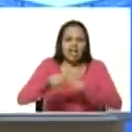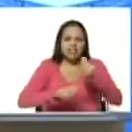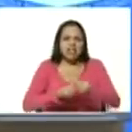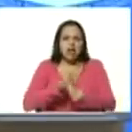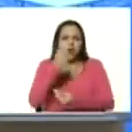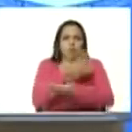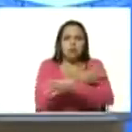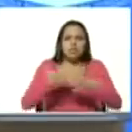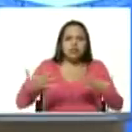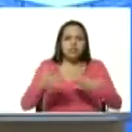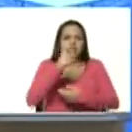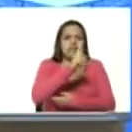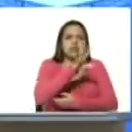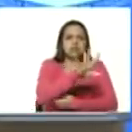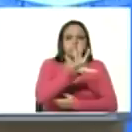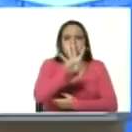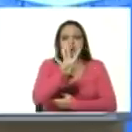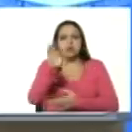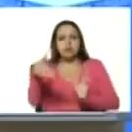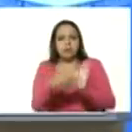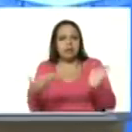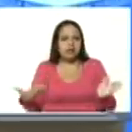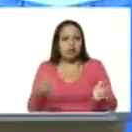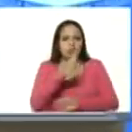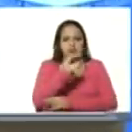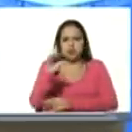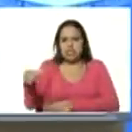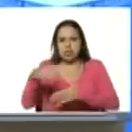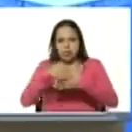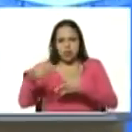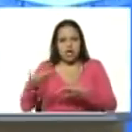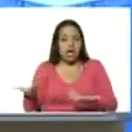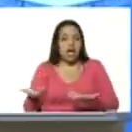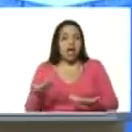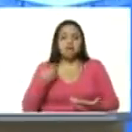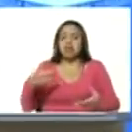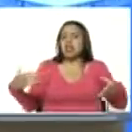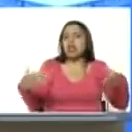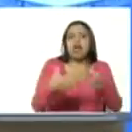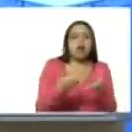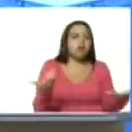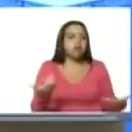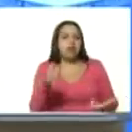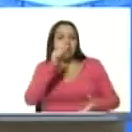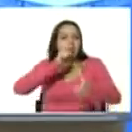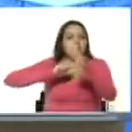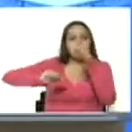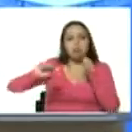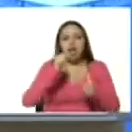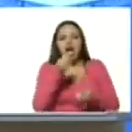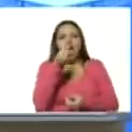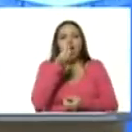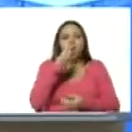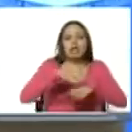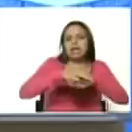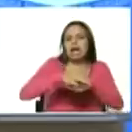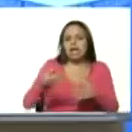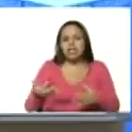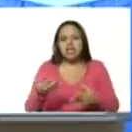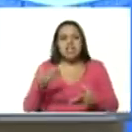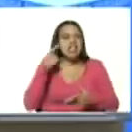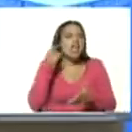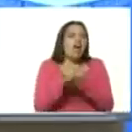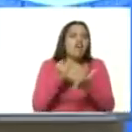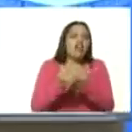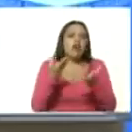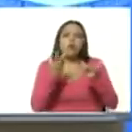1.154.400 dólares? Nada, se reúnen a beber whisky y a comer carne asada y a ver cuánta plata le dan a sus dueños, Guaidó, Leopoldo López, etcétera.